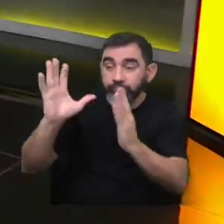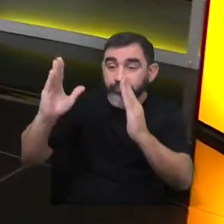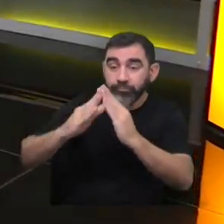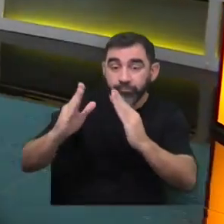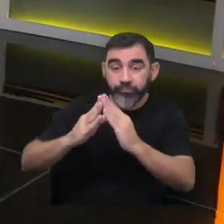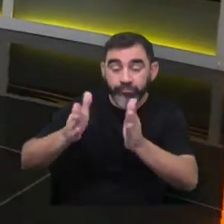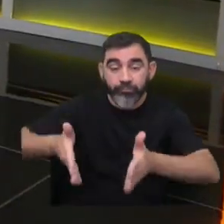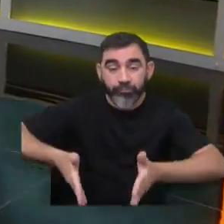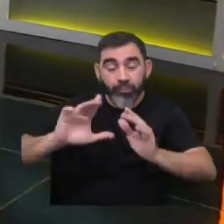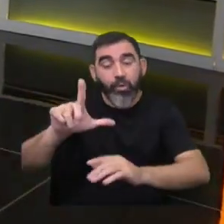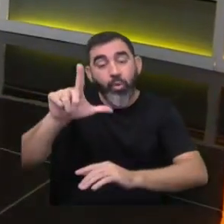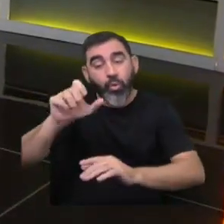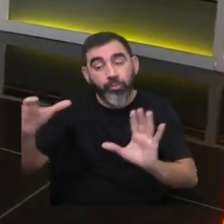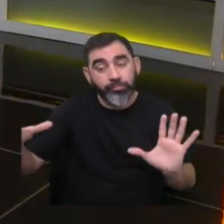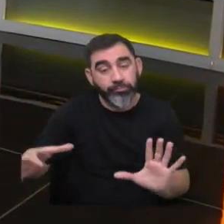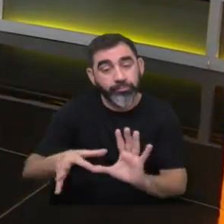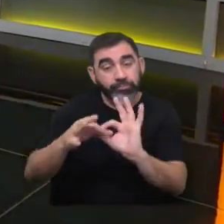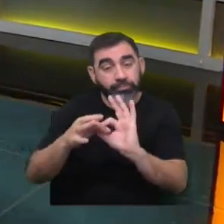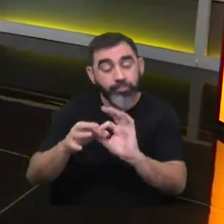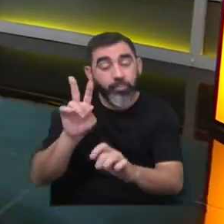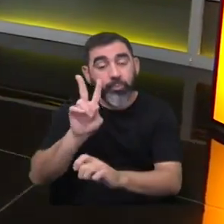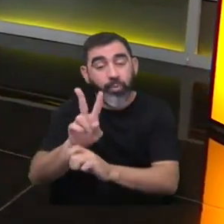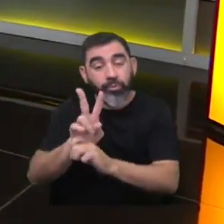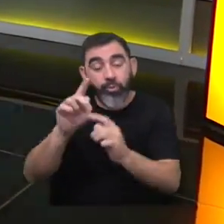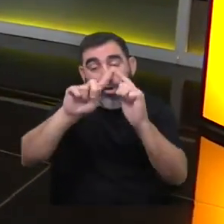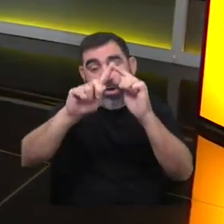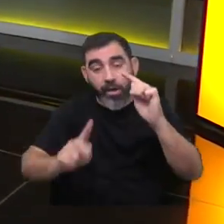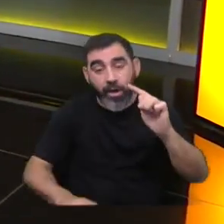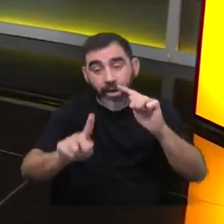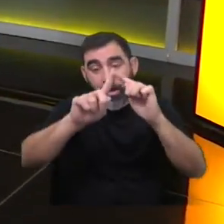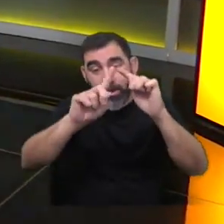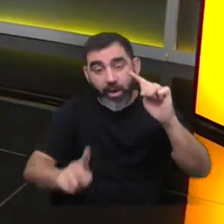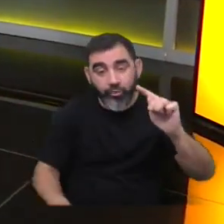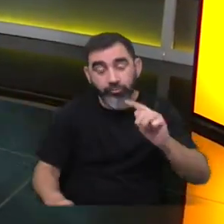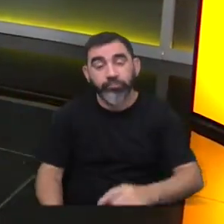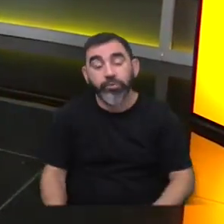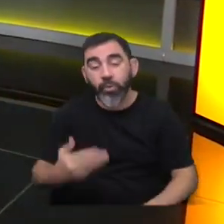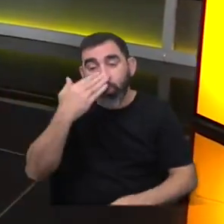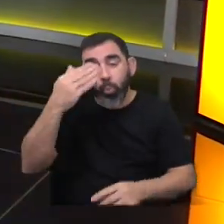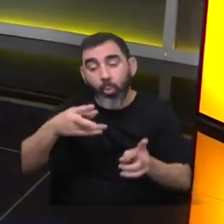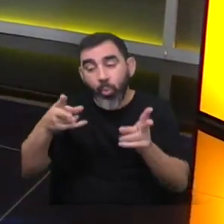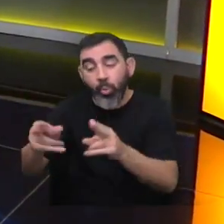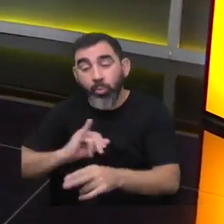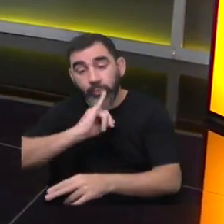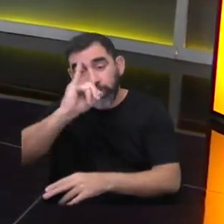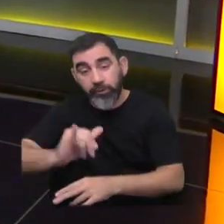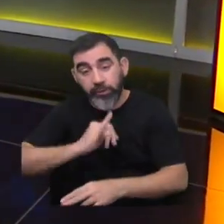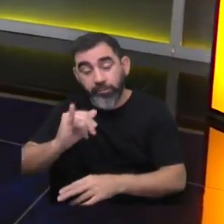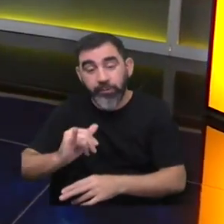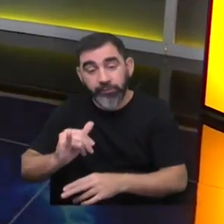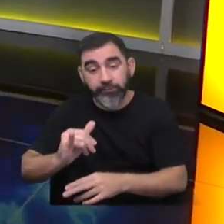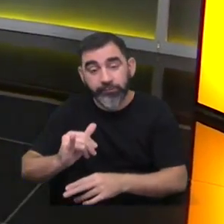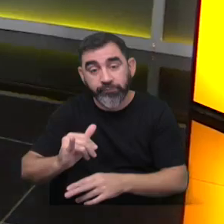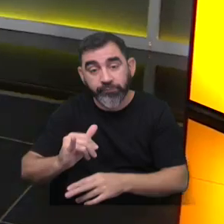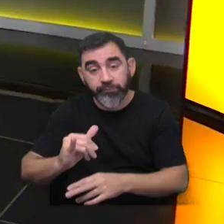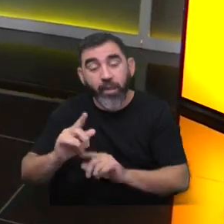Esto, obviamente, todo vinculado a la protección contra las descargas atmosféricas. Ahora, en la última parte del informe, vamos a